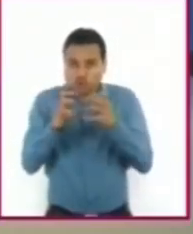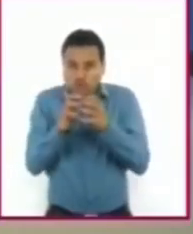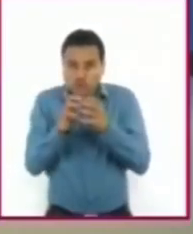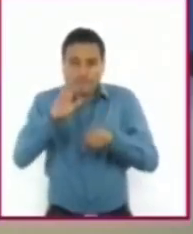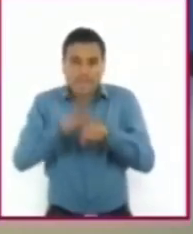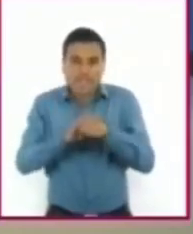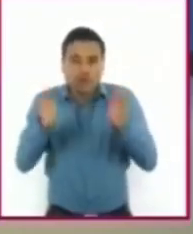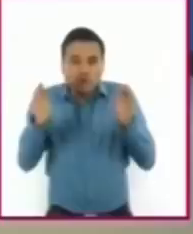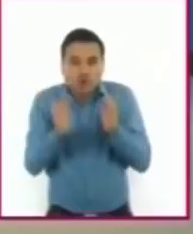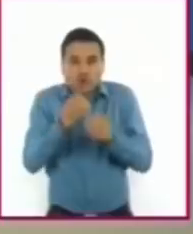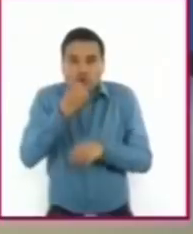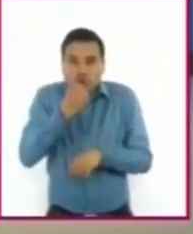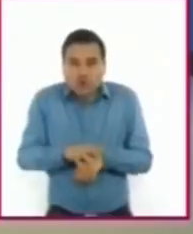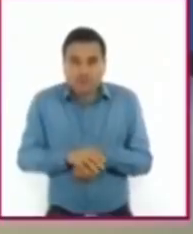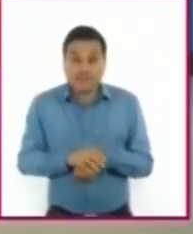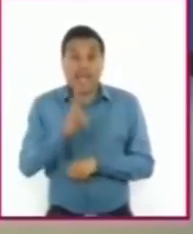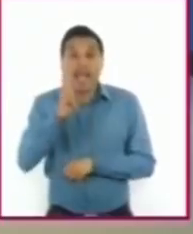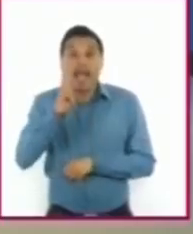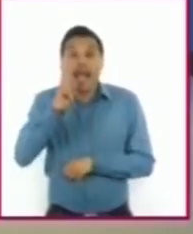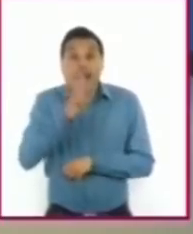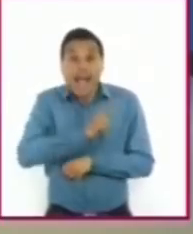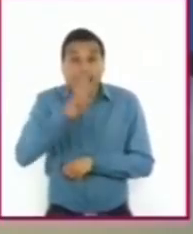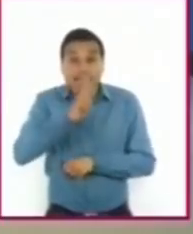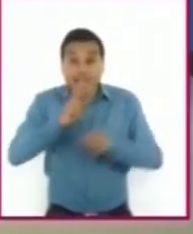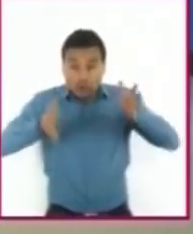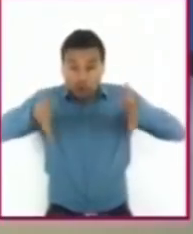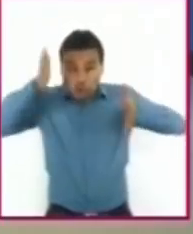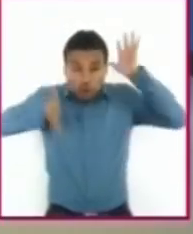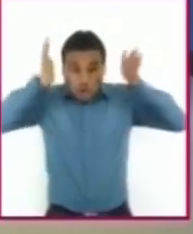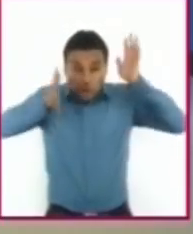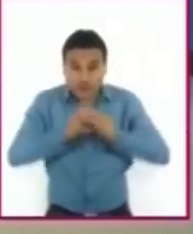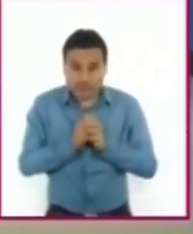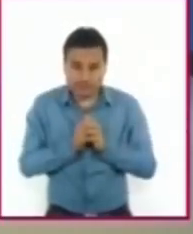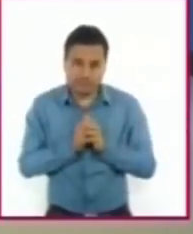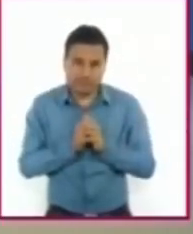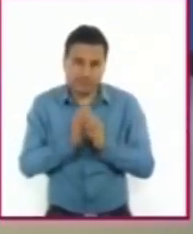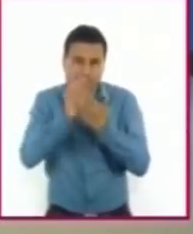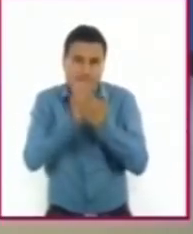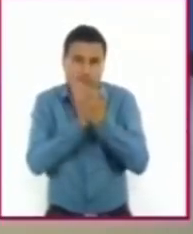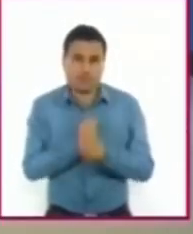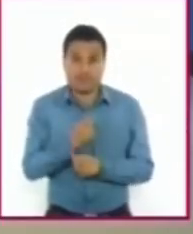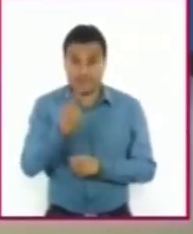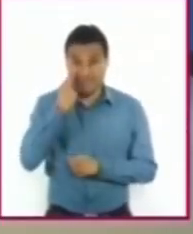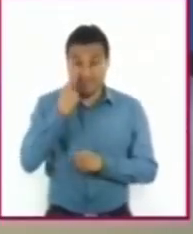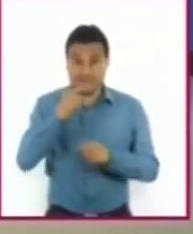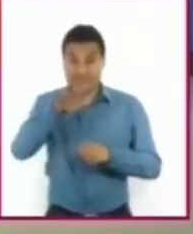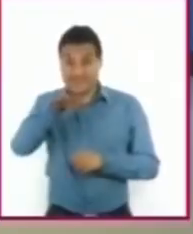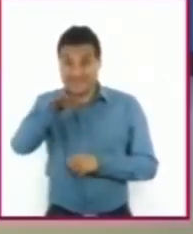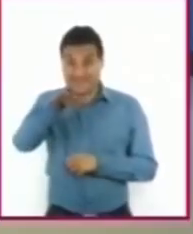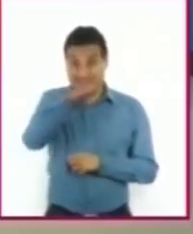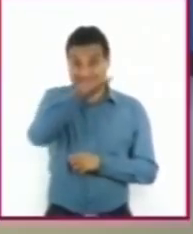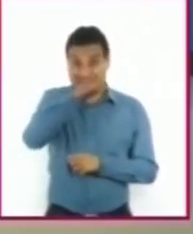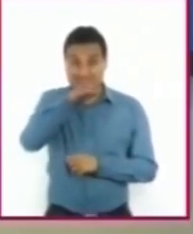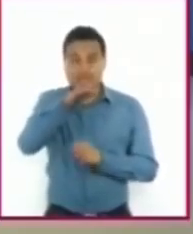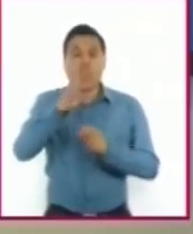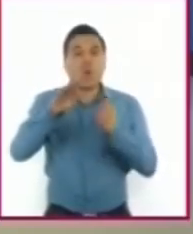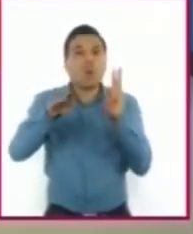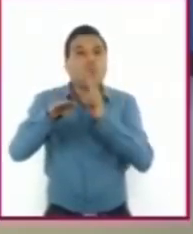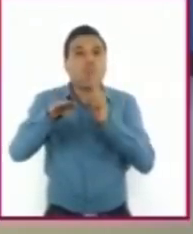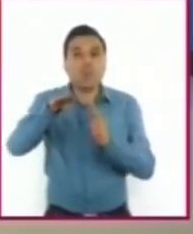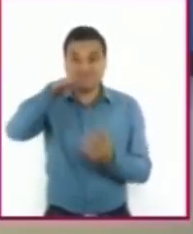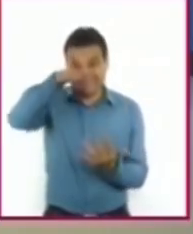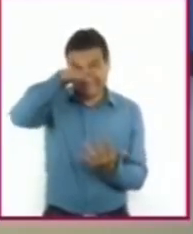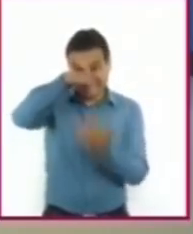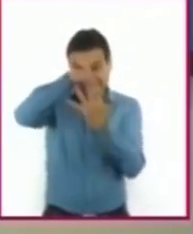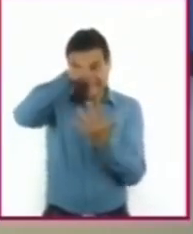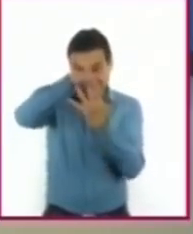que fricciona menos con el aire, mientras que en la hoja extendida el área es mayor y la interacción de la